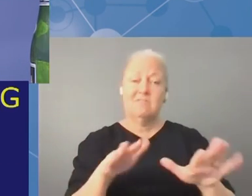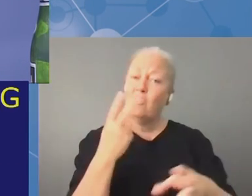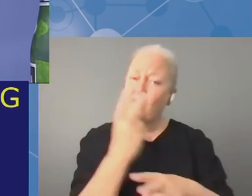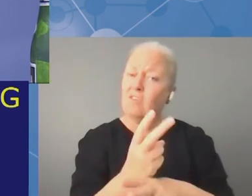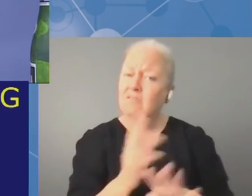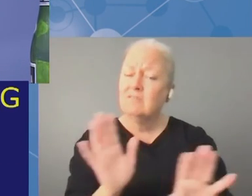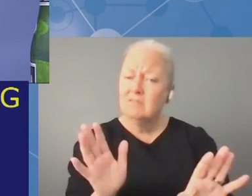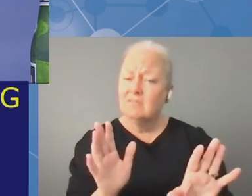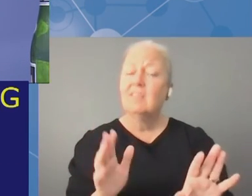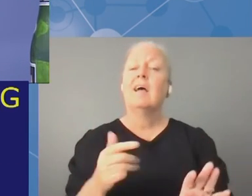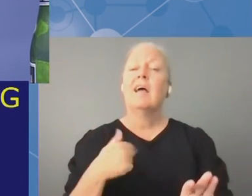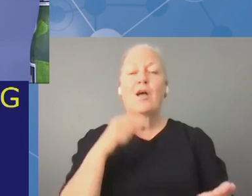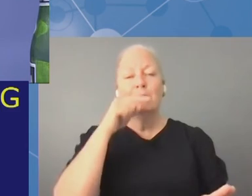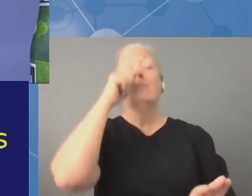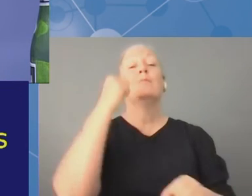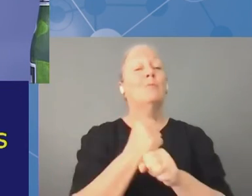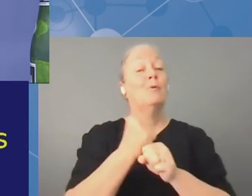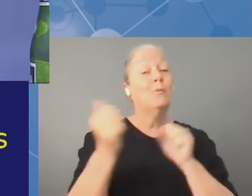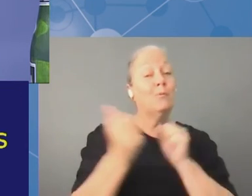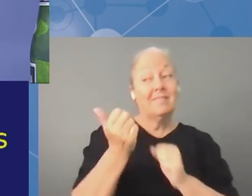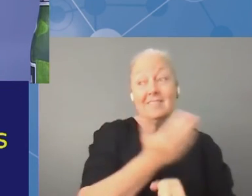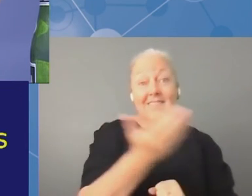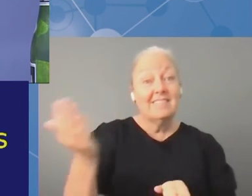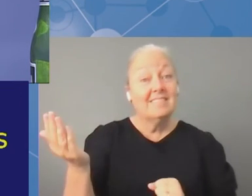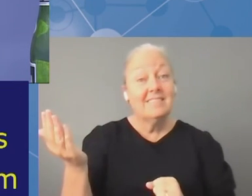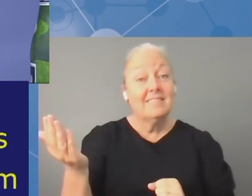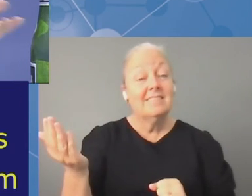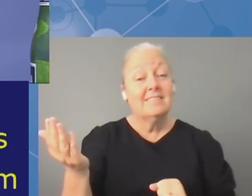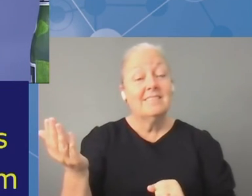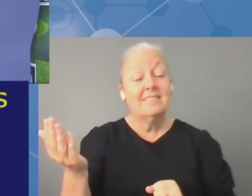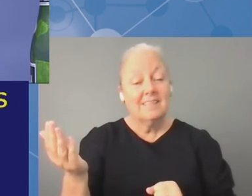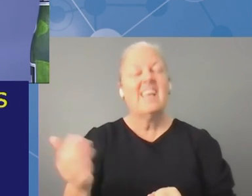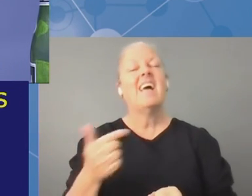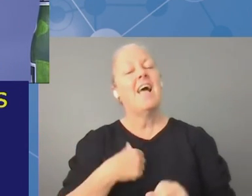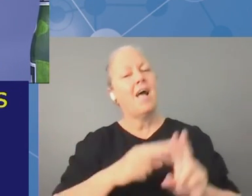de Asesoramiento, porque el año 2020 ha sido un año muy